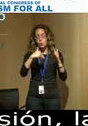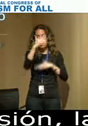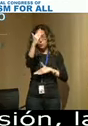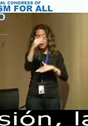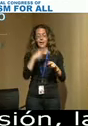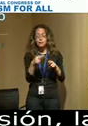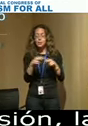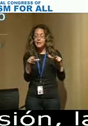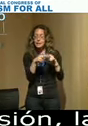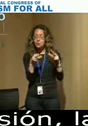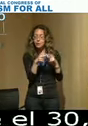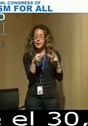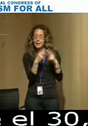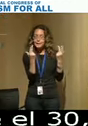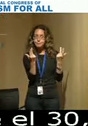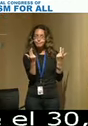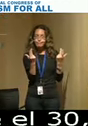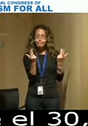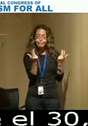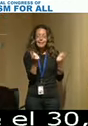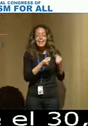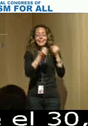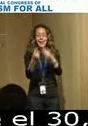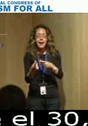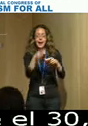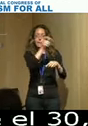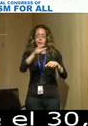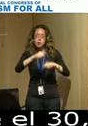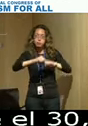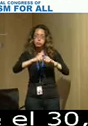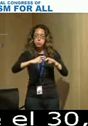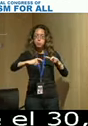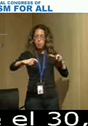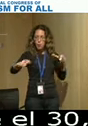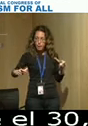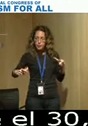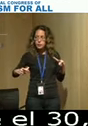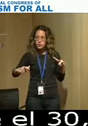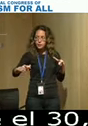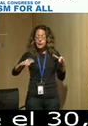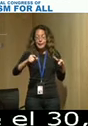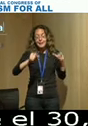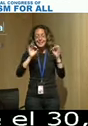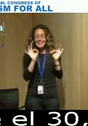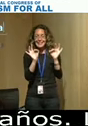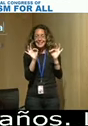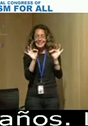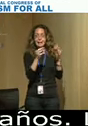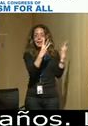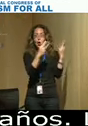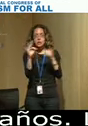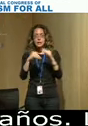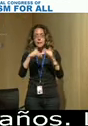seguirán tendiendo a favorecer el envejecimiento activo de la población, ya que el tamaño del grupo de mayores y en especial de octogenarios es ya lo